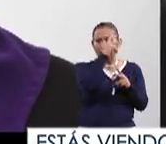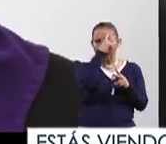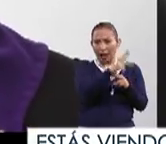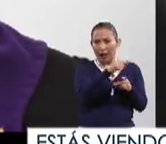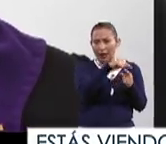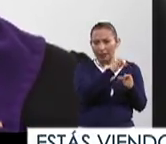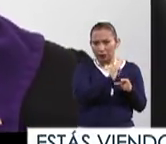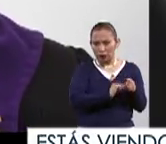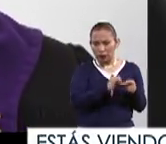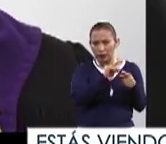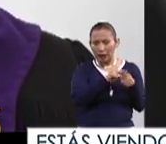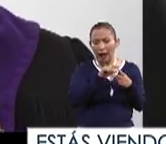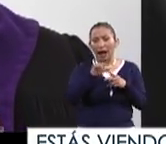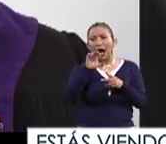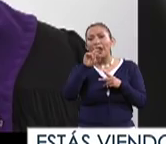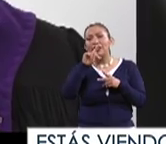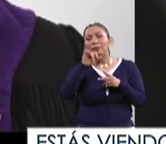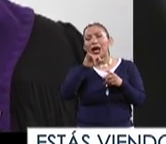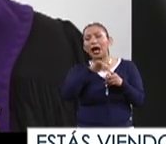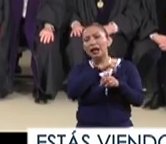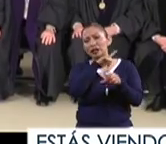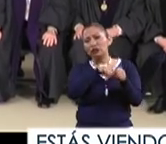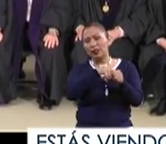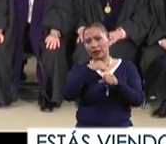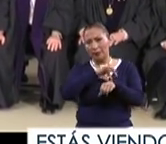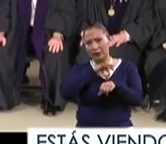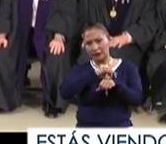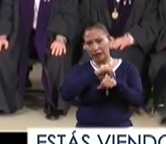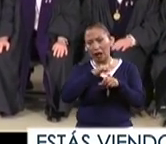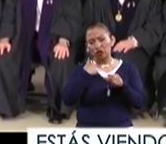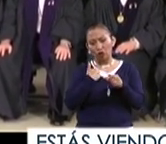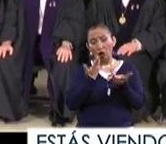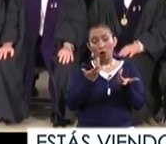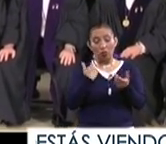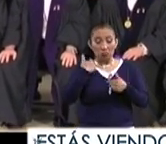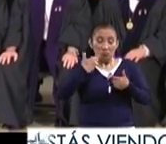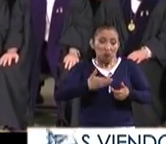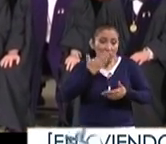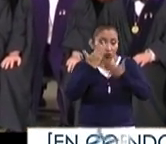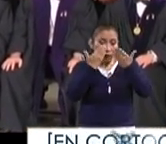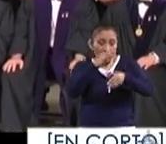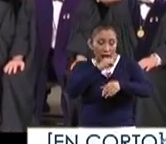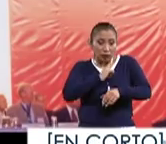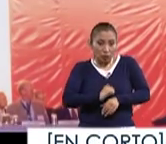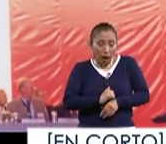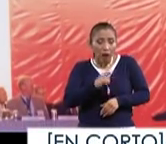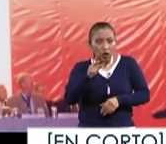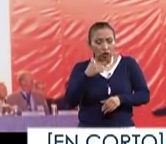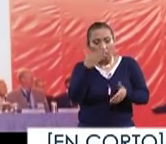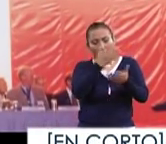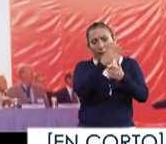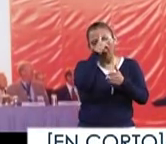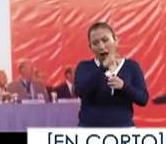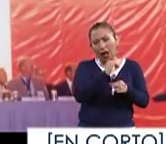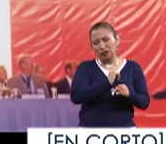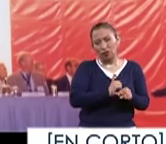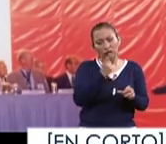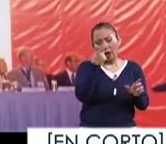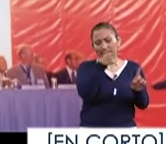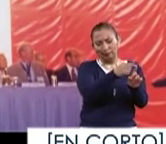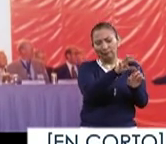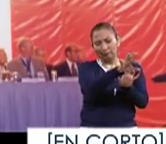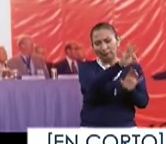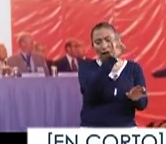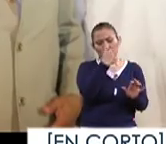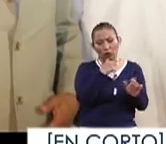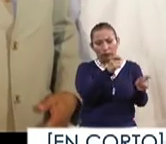de Cirugía y la Academia Nacional de Medicina. Yo, por ser cirujano, decidí estar solamente en la Mexicana de Cirugía, donde